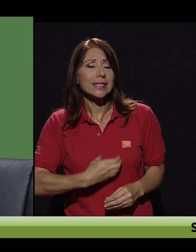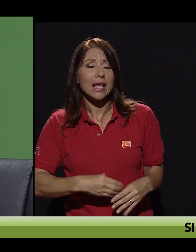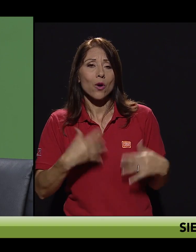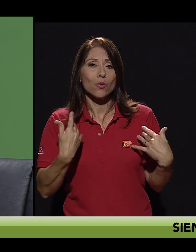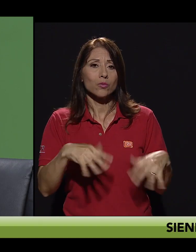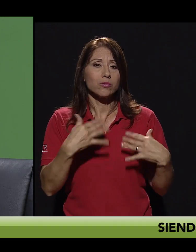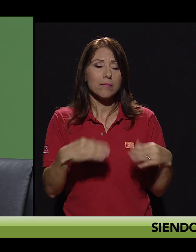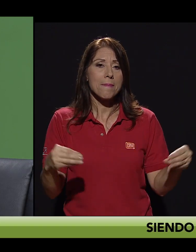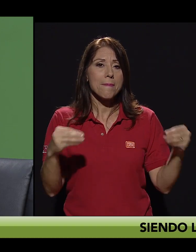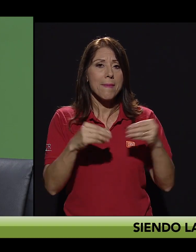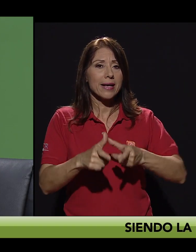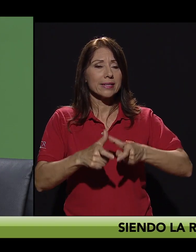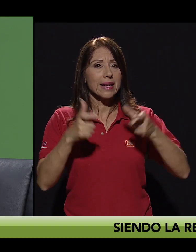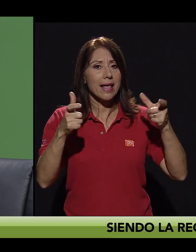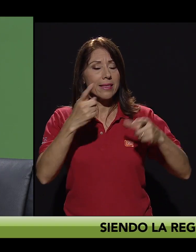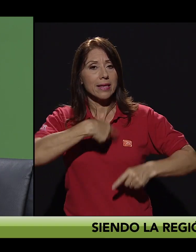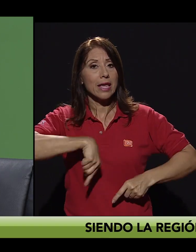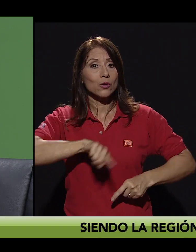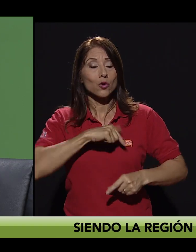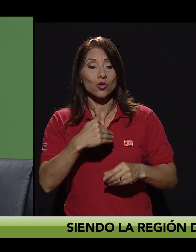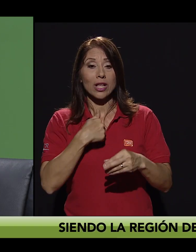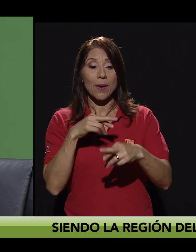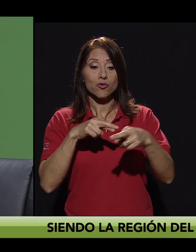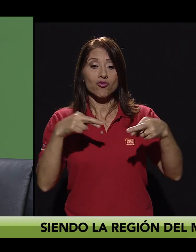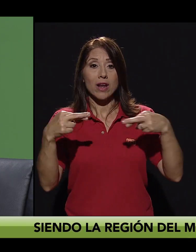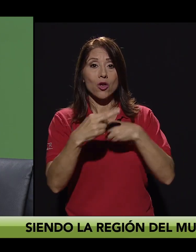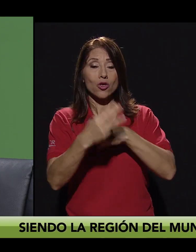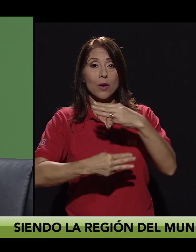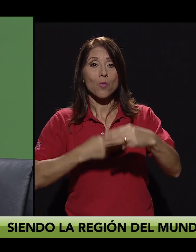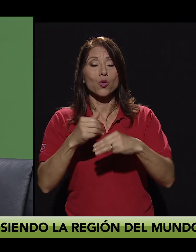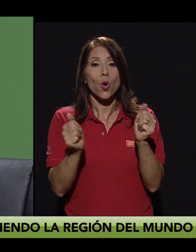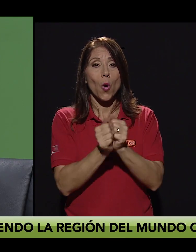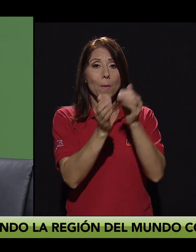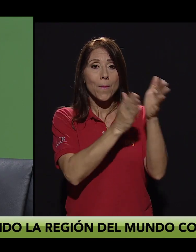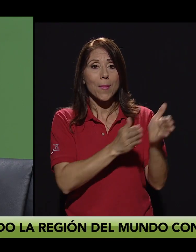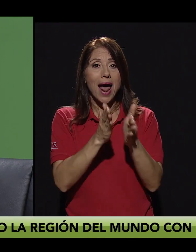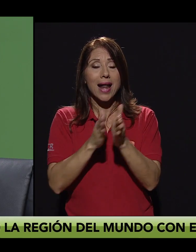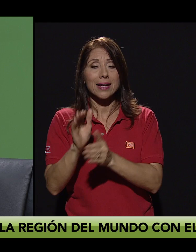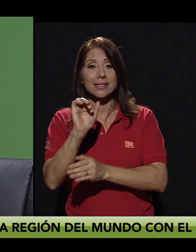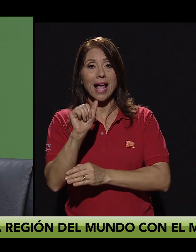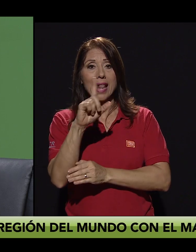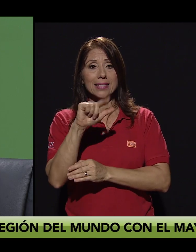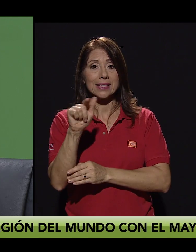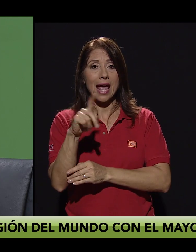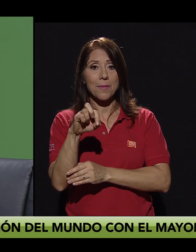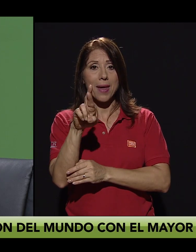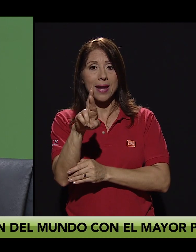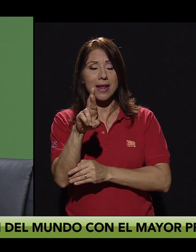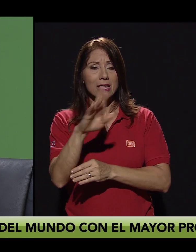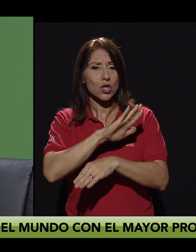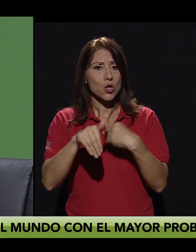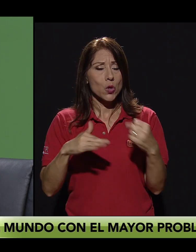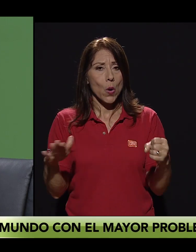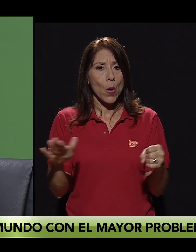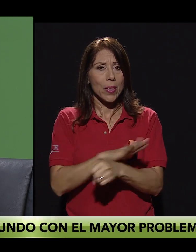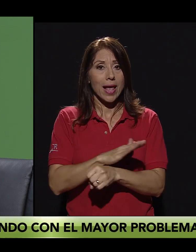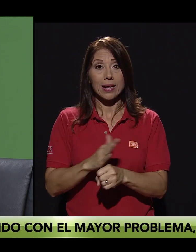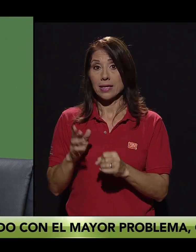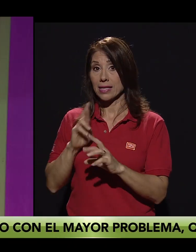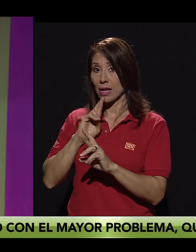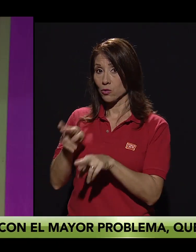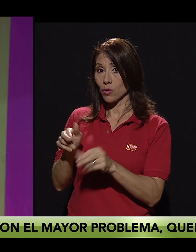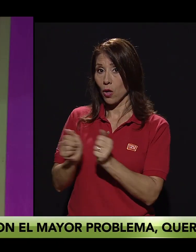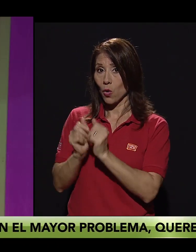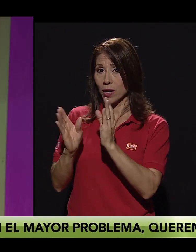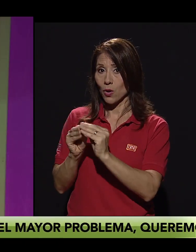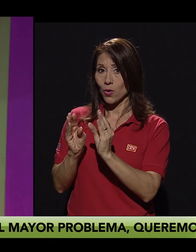Es que tengamos La región del mundo Con planes Alzheimer En su totalidad Y esto queremos Terminarlo Que sea